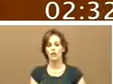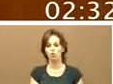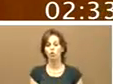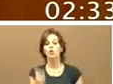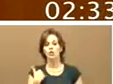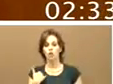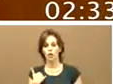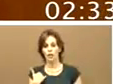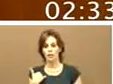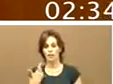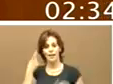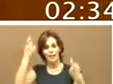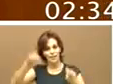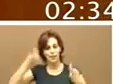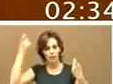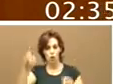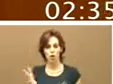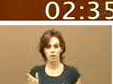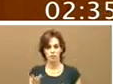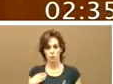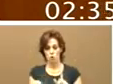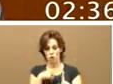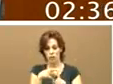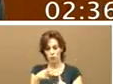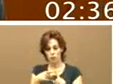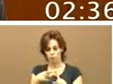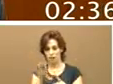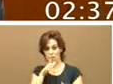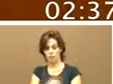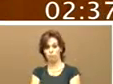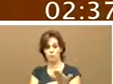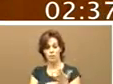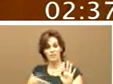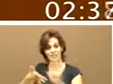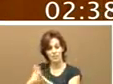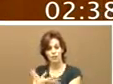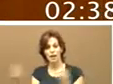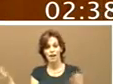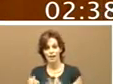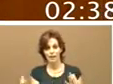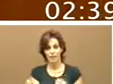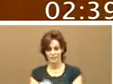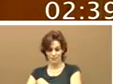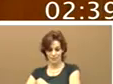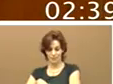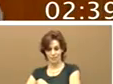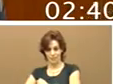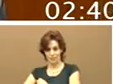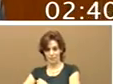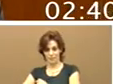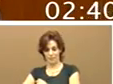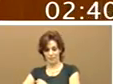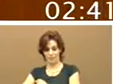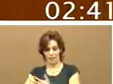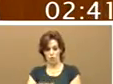se han puesto sobre la mesa lo que vienen a demostrar es que son señuelos que se le ponen a la sociedad para